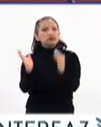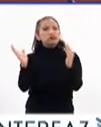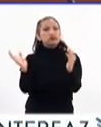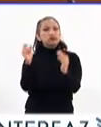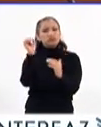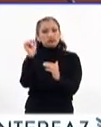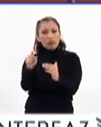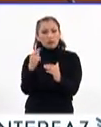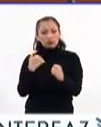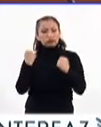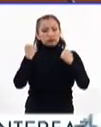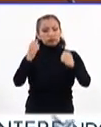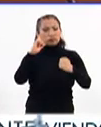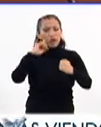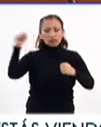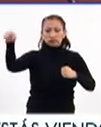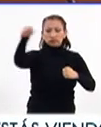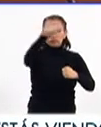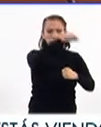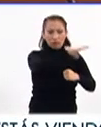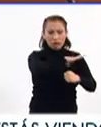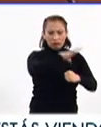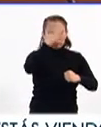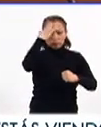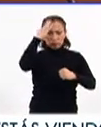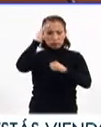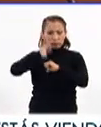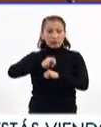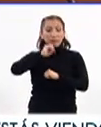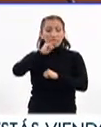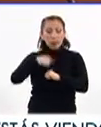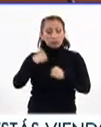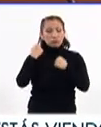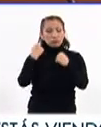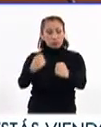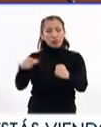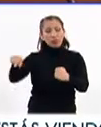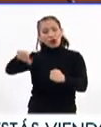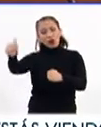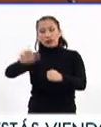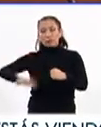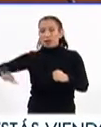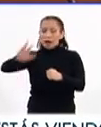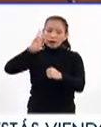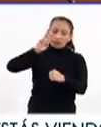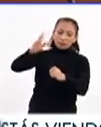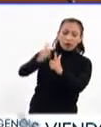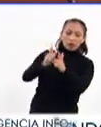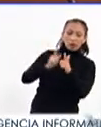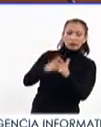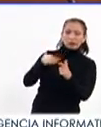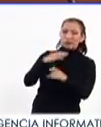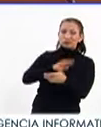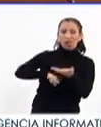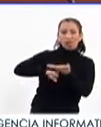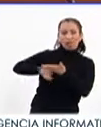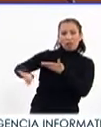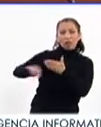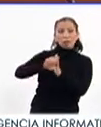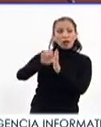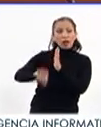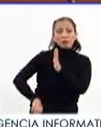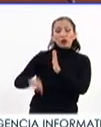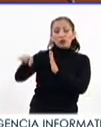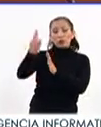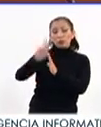no solamente el empoderamiento de las mujeres, sino también el empoderamiento de otros sectores históricamente desfavorecidos